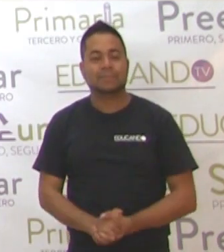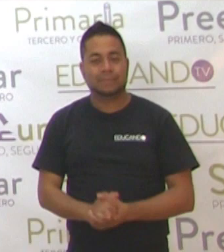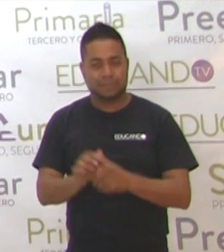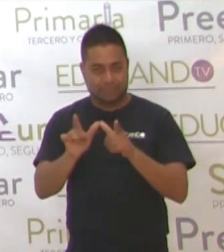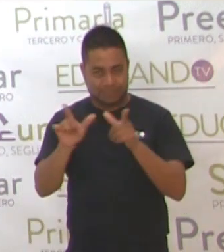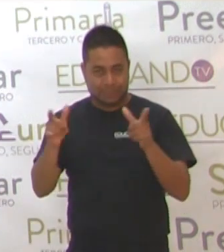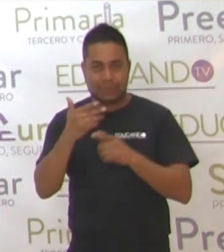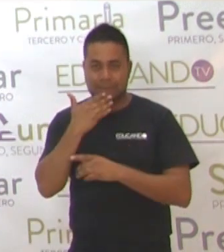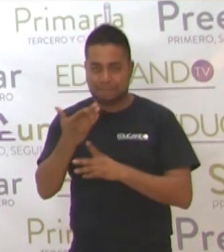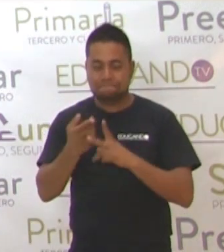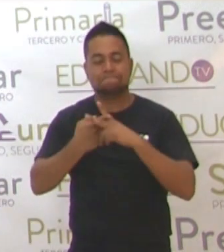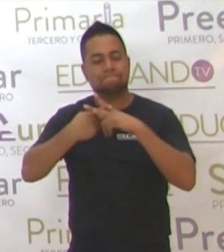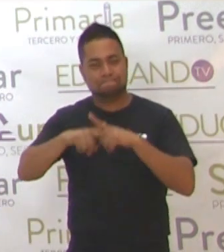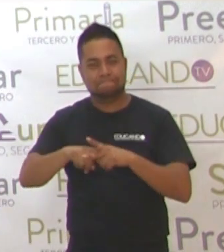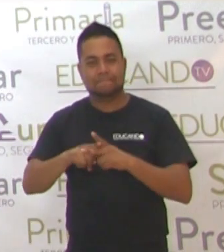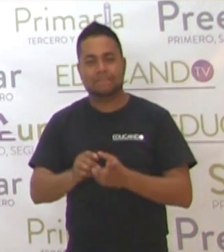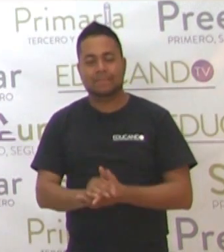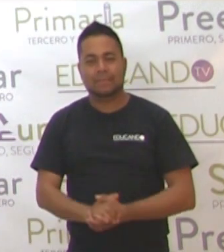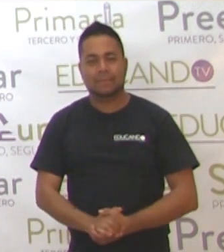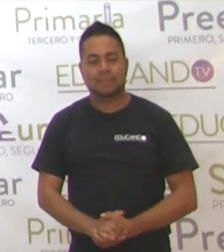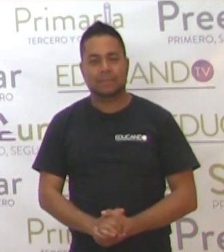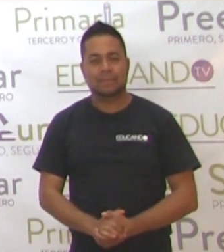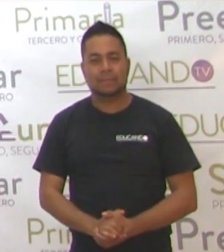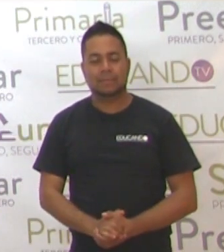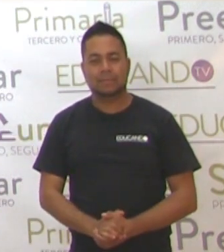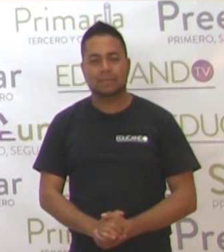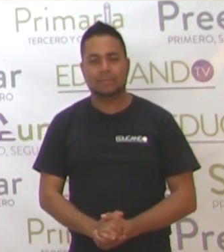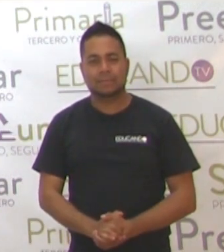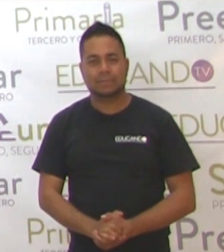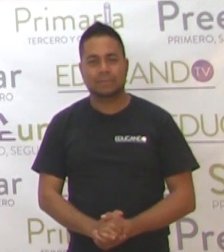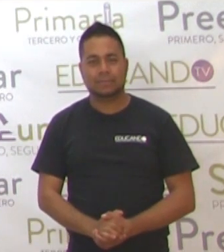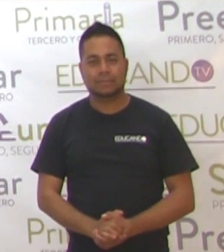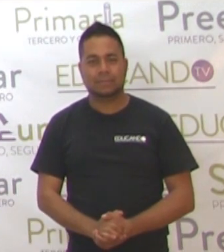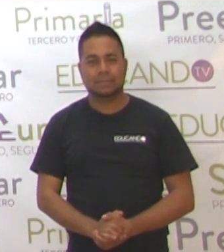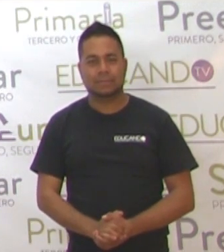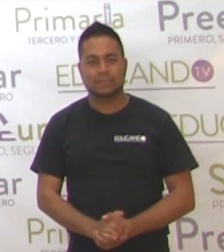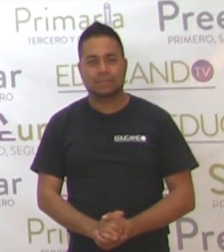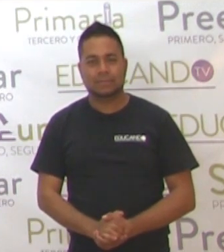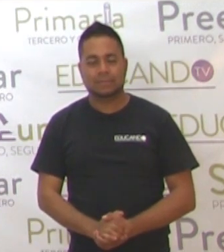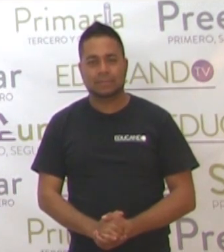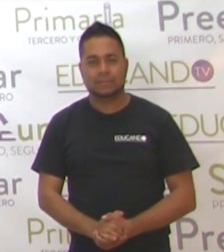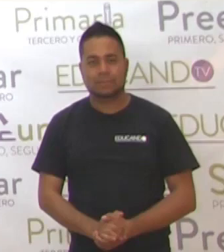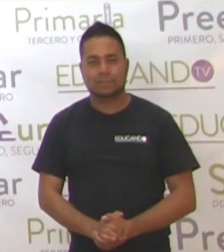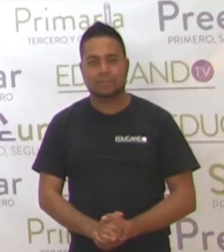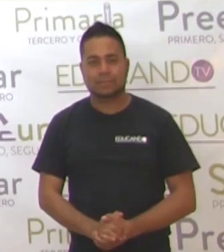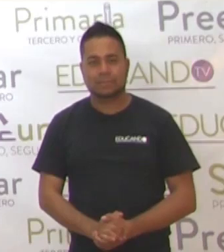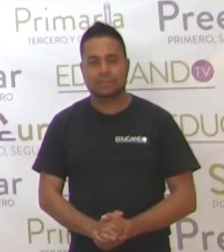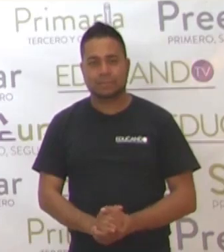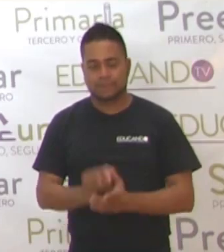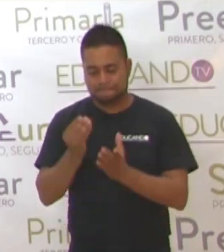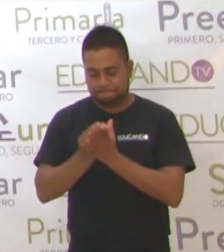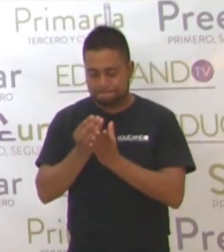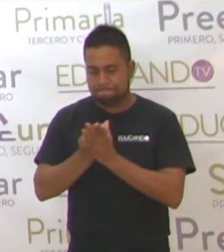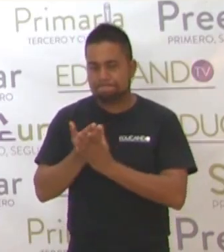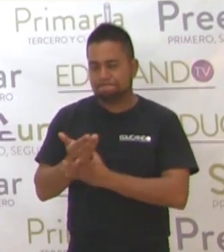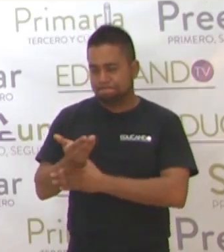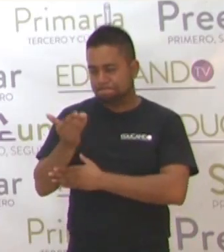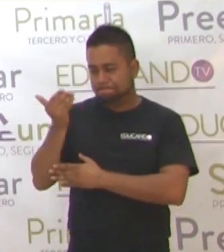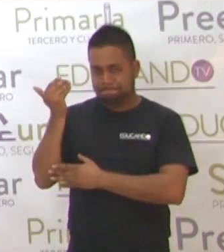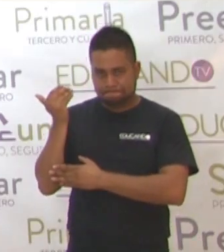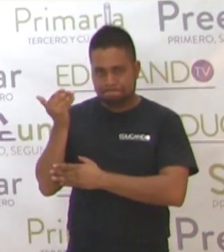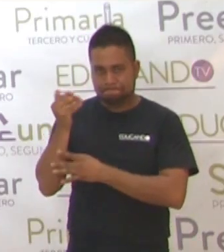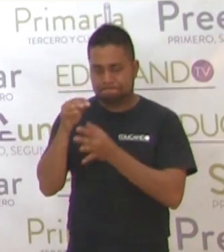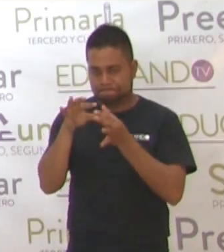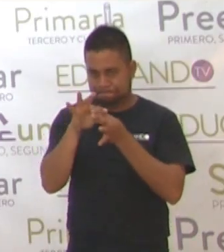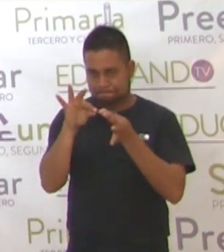ustedes están listos comenzamos en la estación anterior trabajamos todo lo relacionado